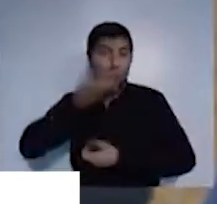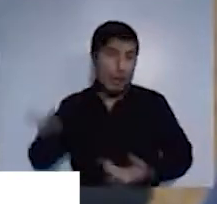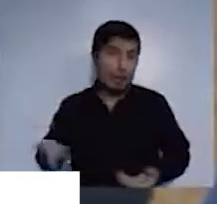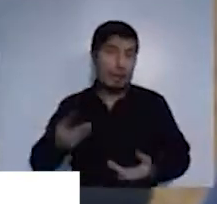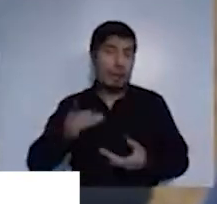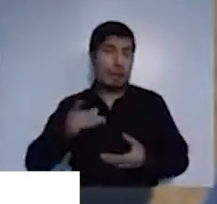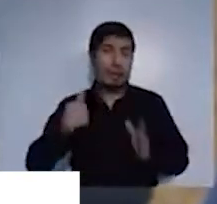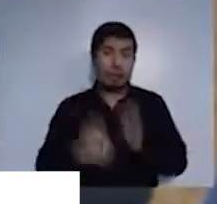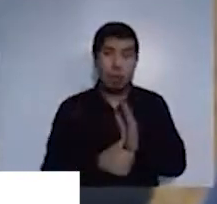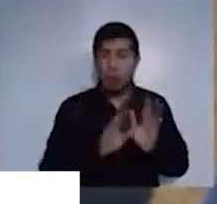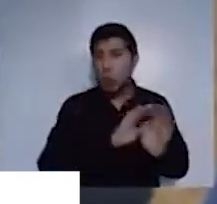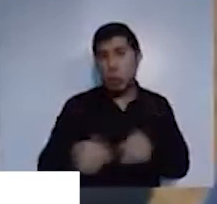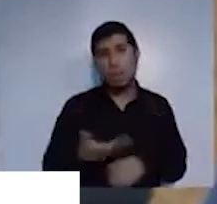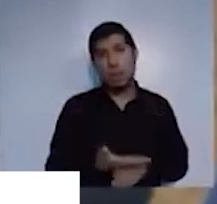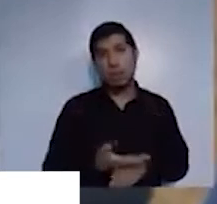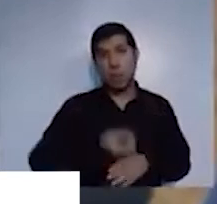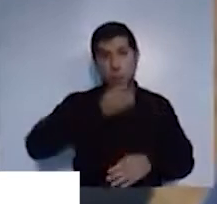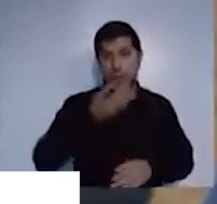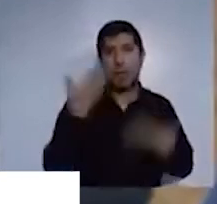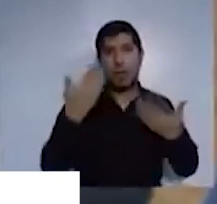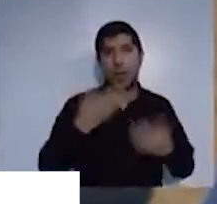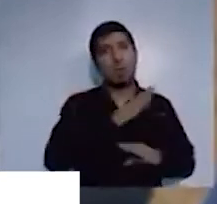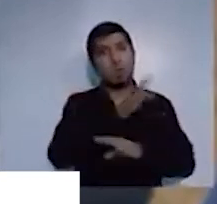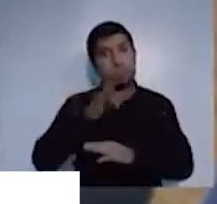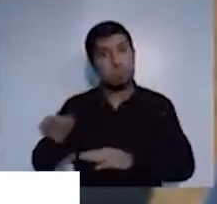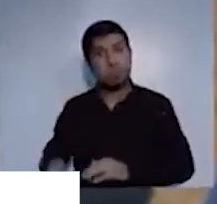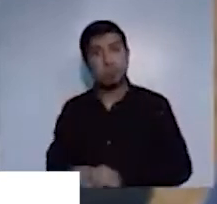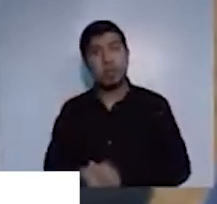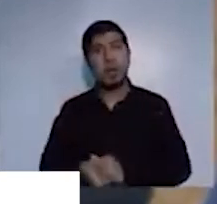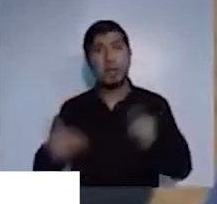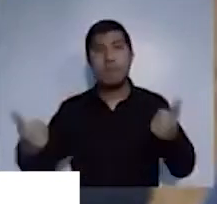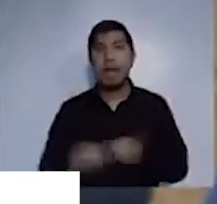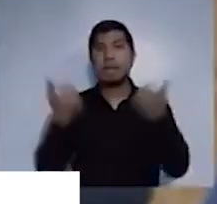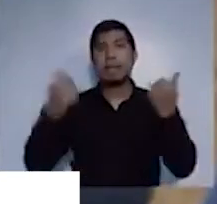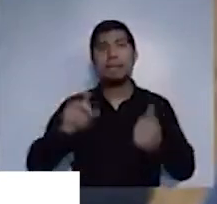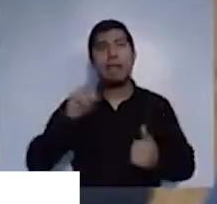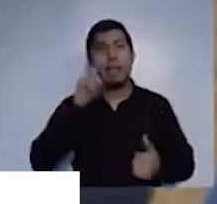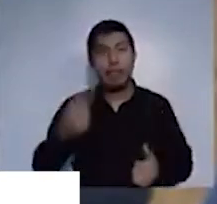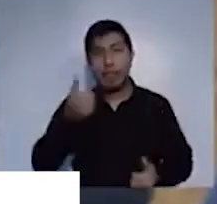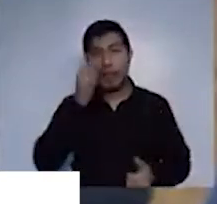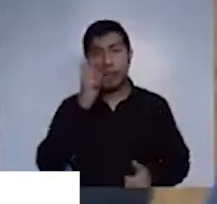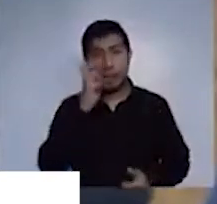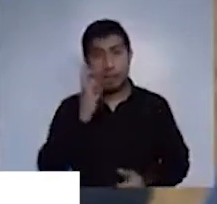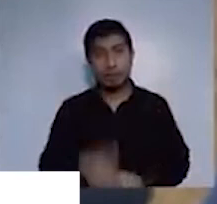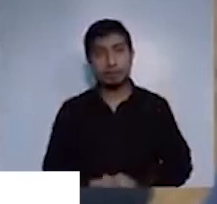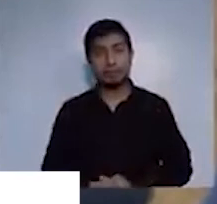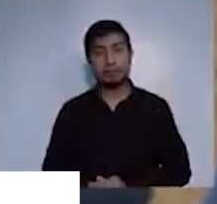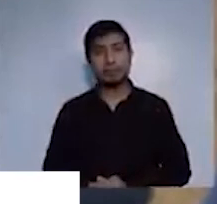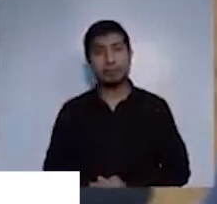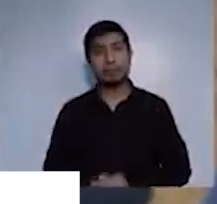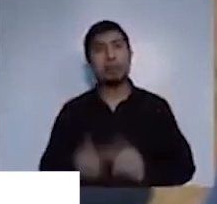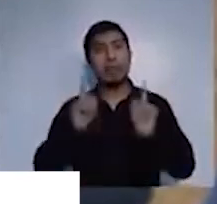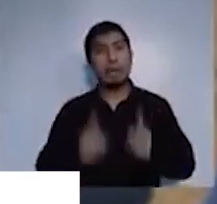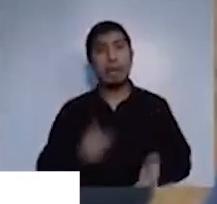pueda ir a estos lugares y poder celebrar el Día del Padre. Y por otro lado, también la